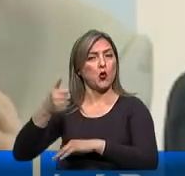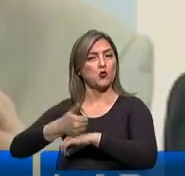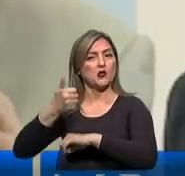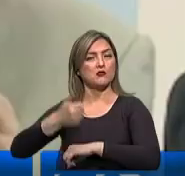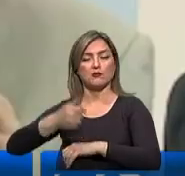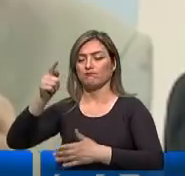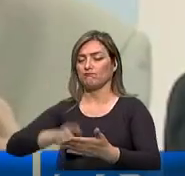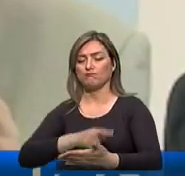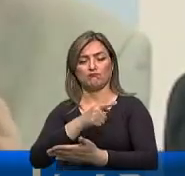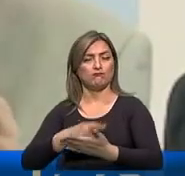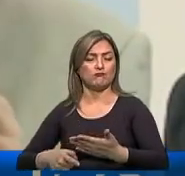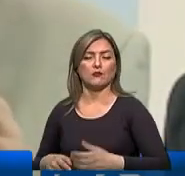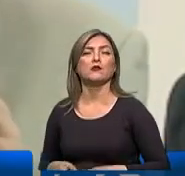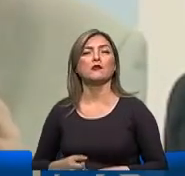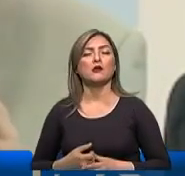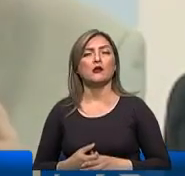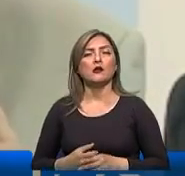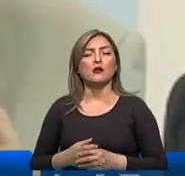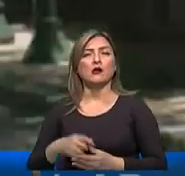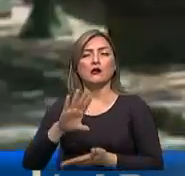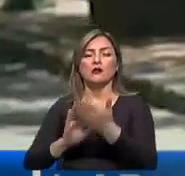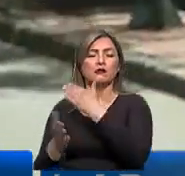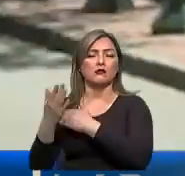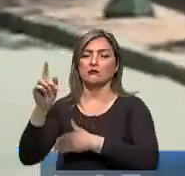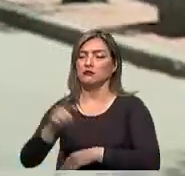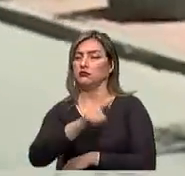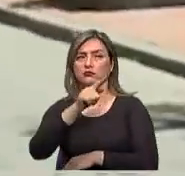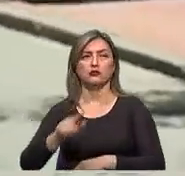mucho menos en el centro histórico.